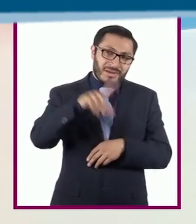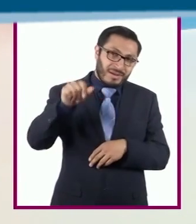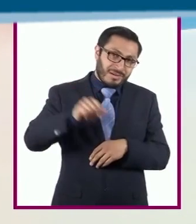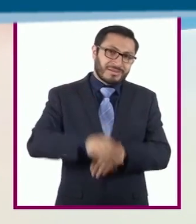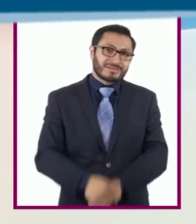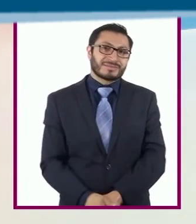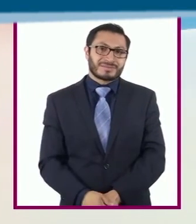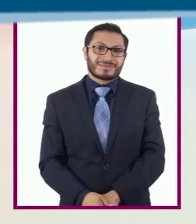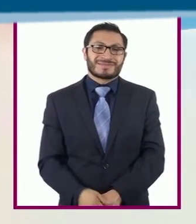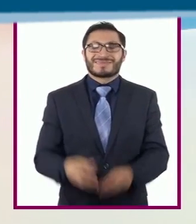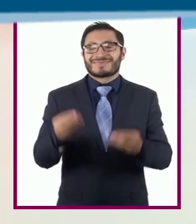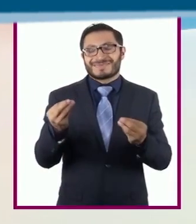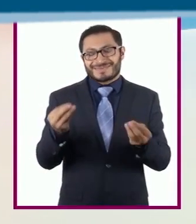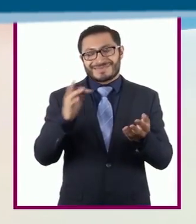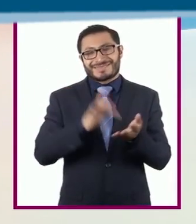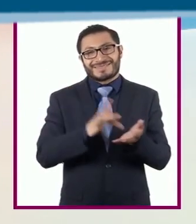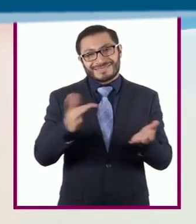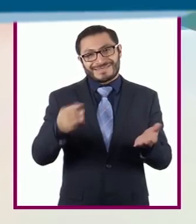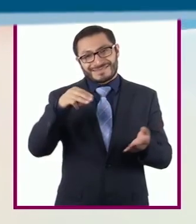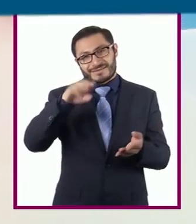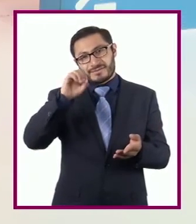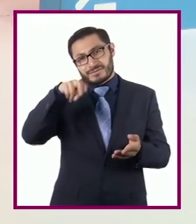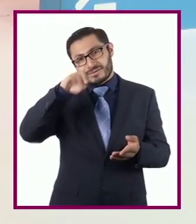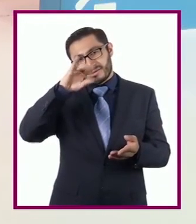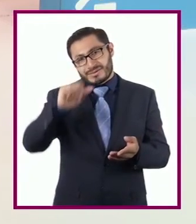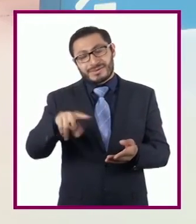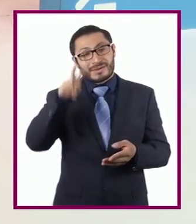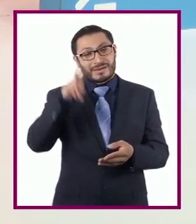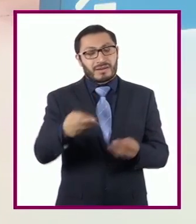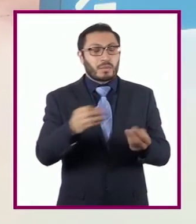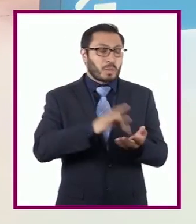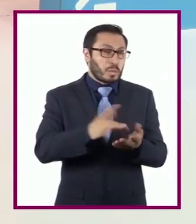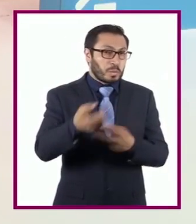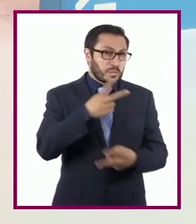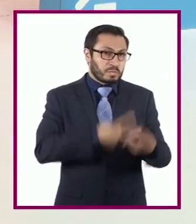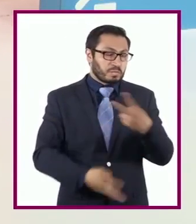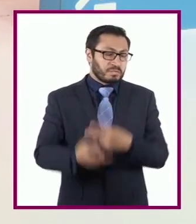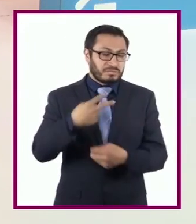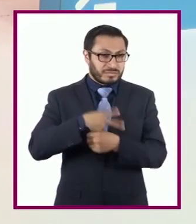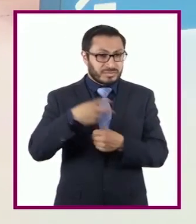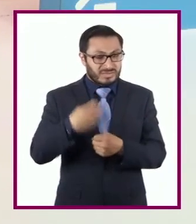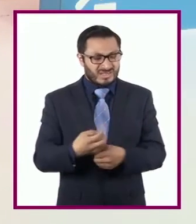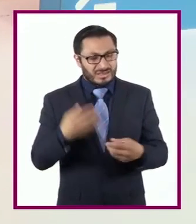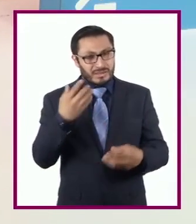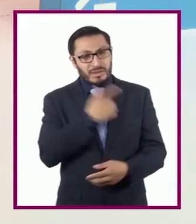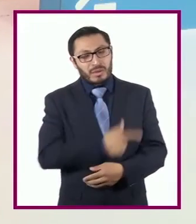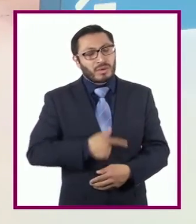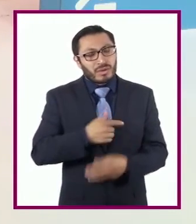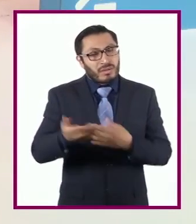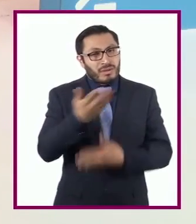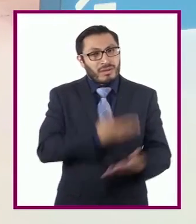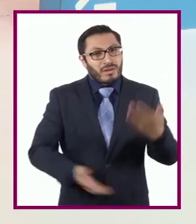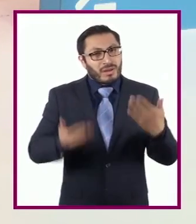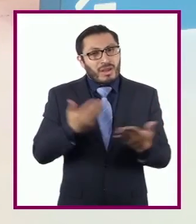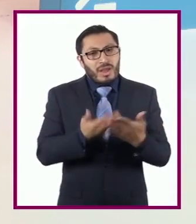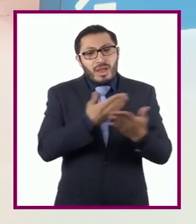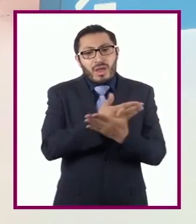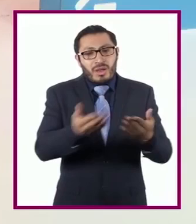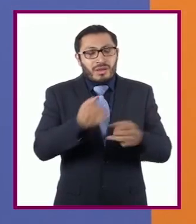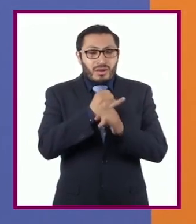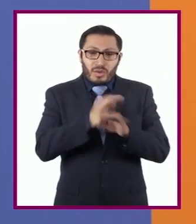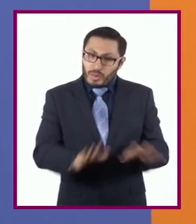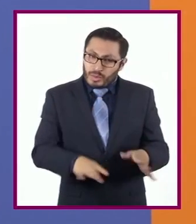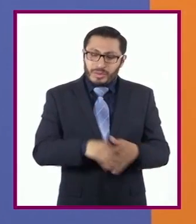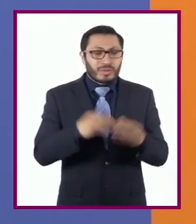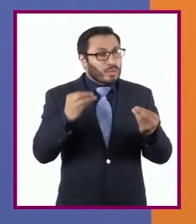ocasiones. Muchas gracias, Mónica. Realmente agradezco estar aquí. Me ha gustado mucho compartir con ustedes esta